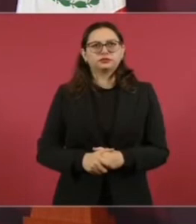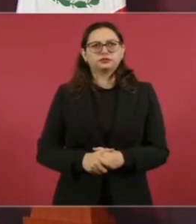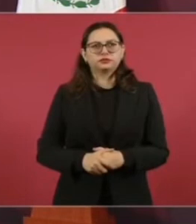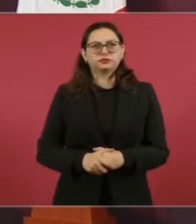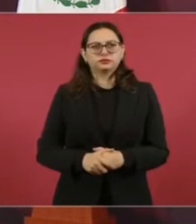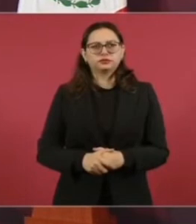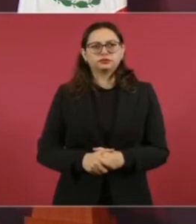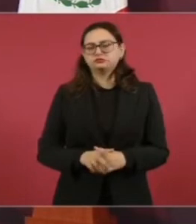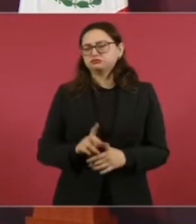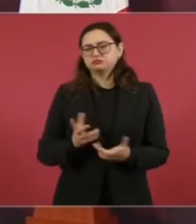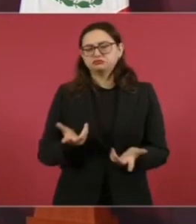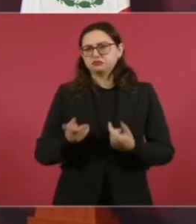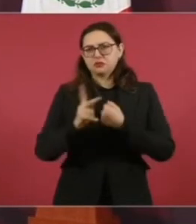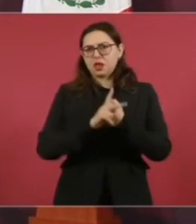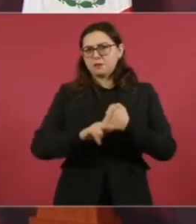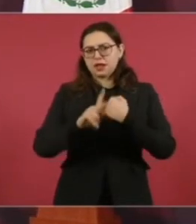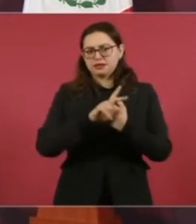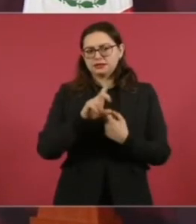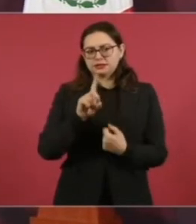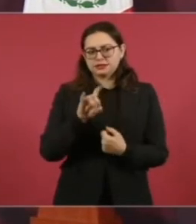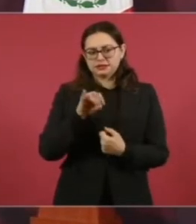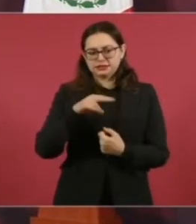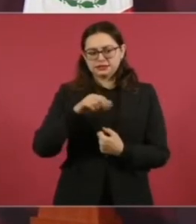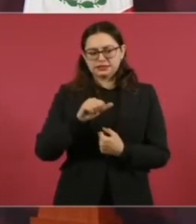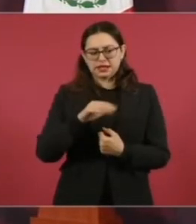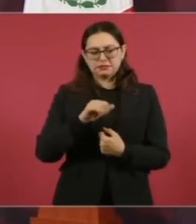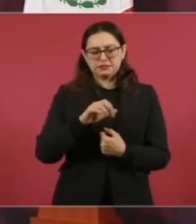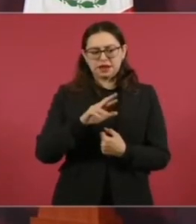de Dinamarca, van a